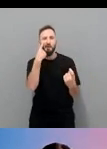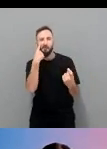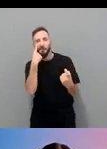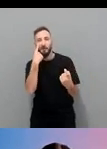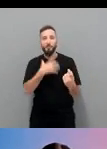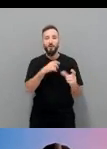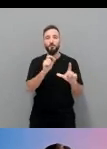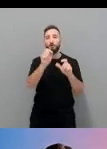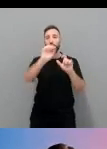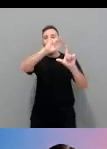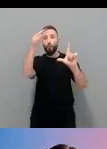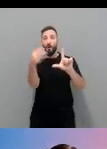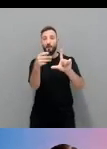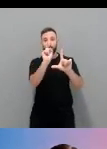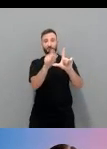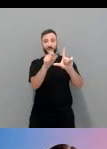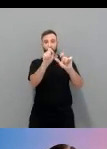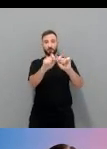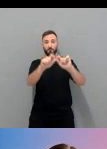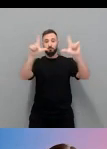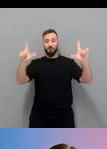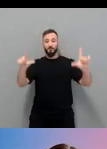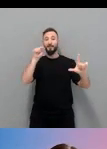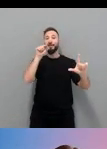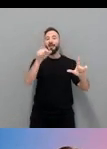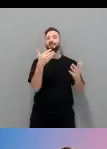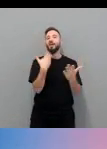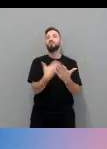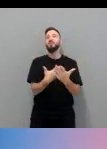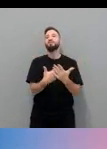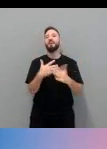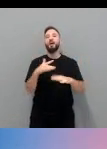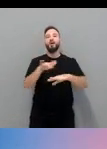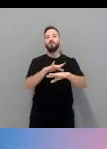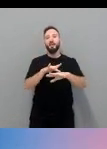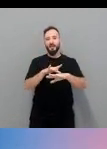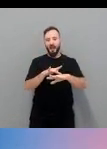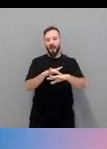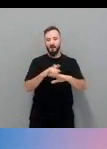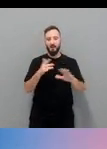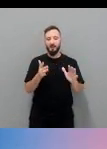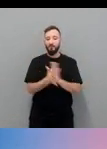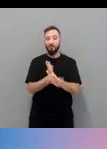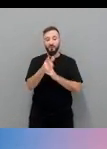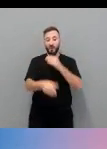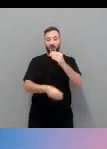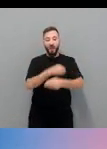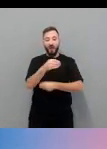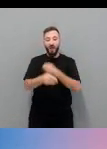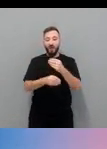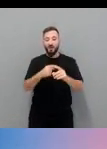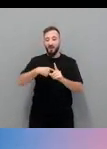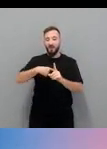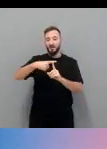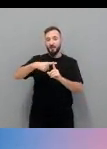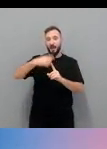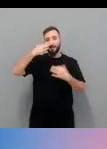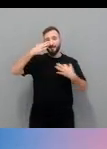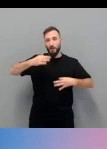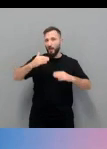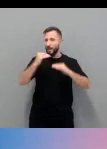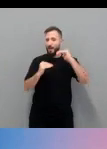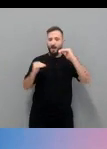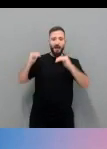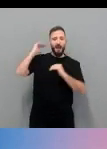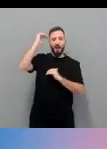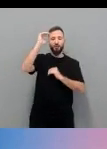lo podemos tener, este es el certificado digital, que es de un nivel de seguridad muy alto, es el más alto, y que se